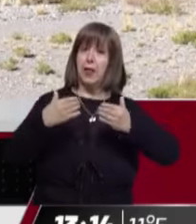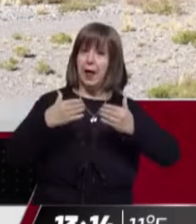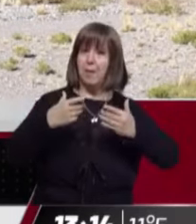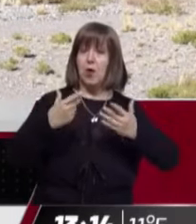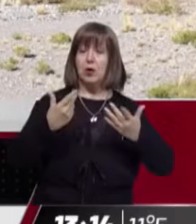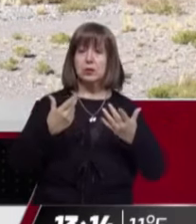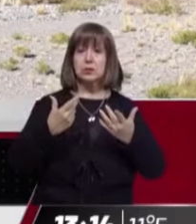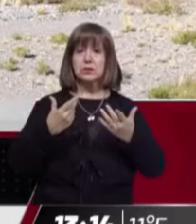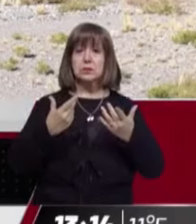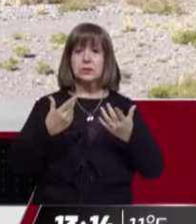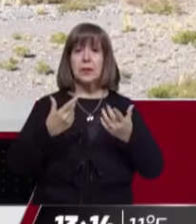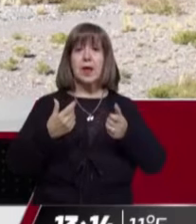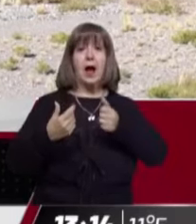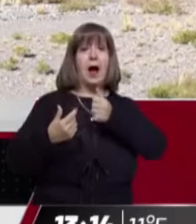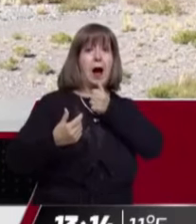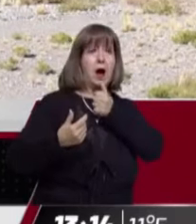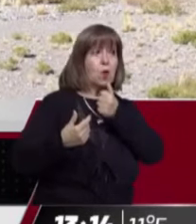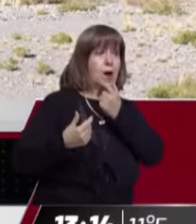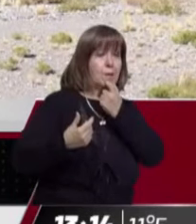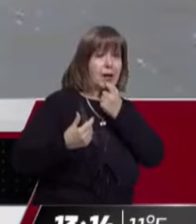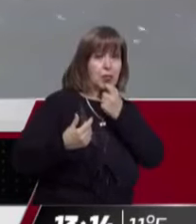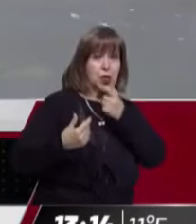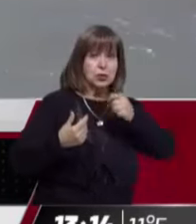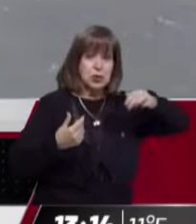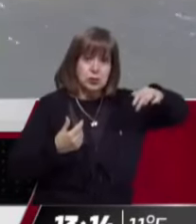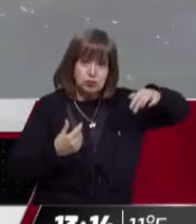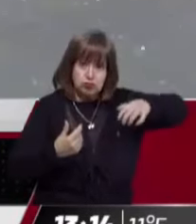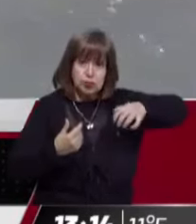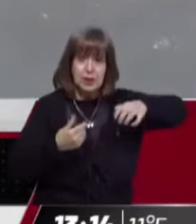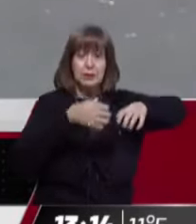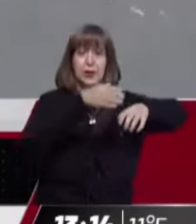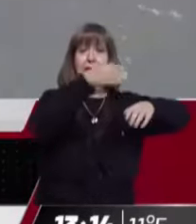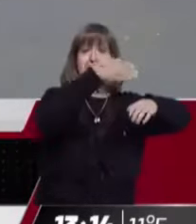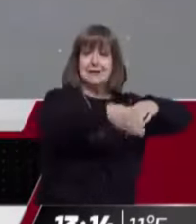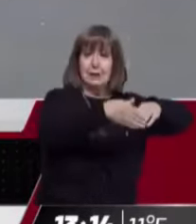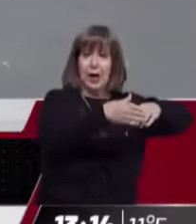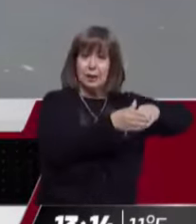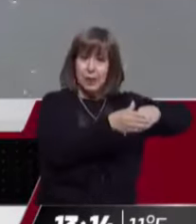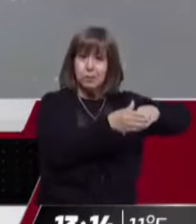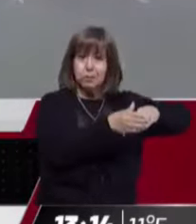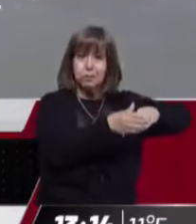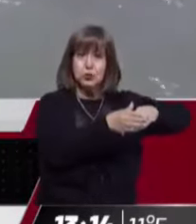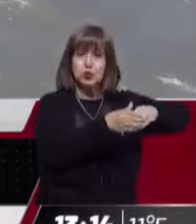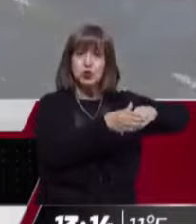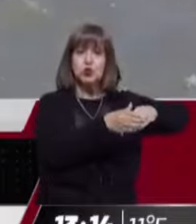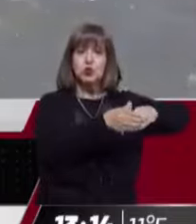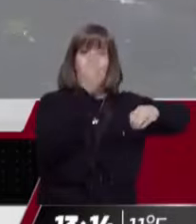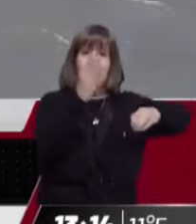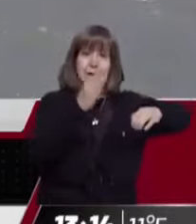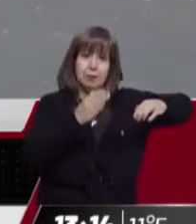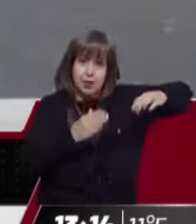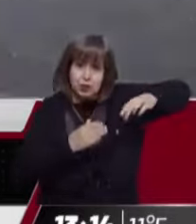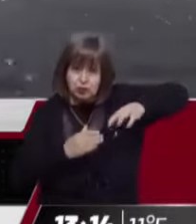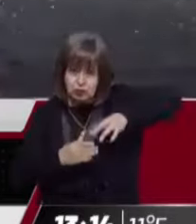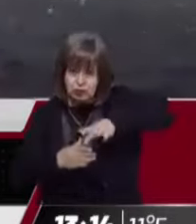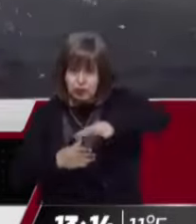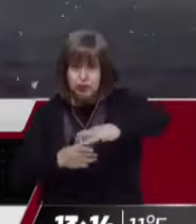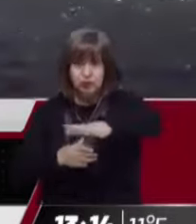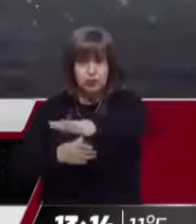en este caso de la suelta de agua, porque en el agua, en el sistema hay agua, que permitirían empezar a